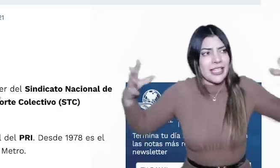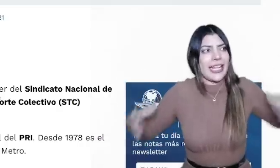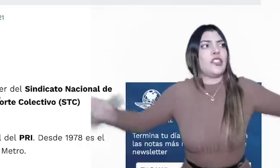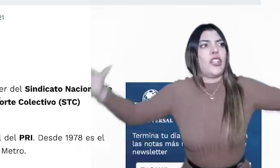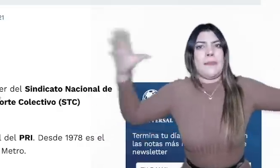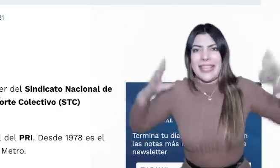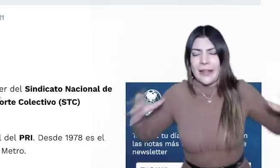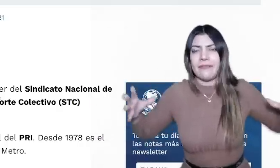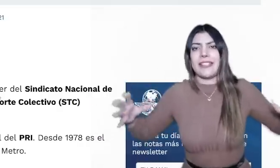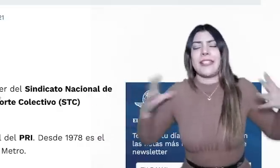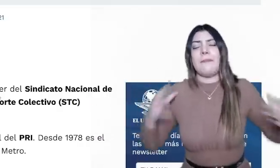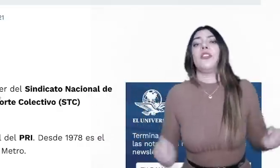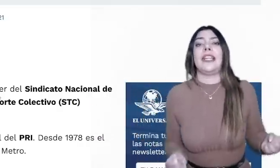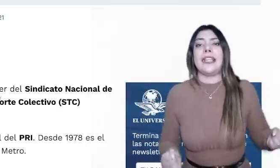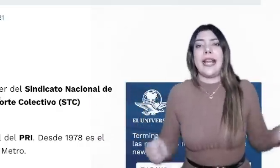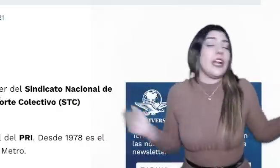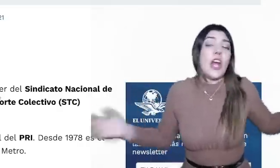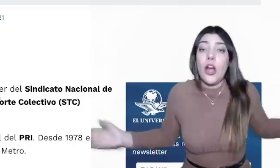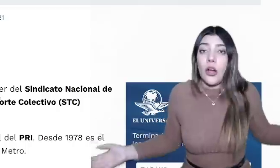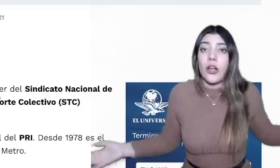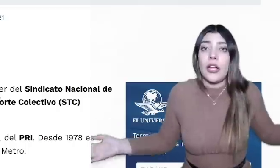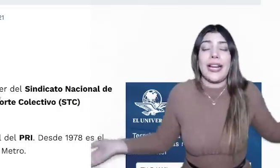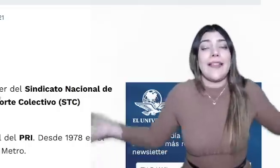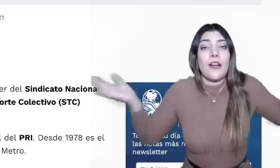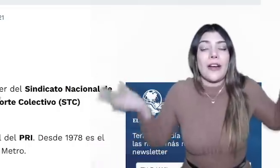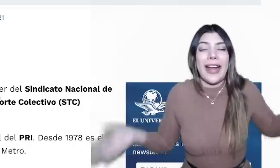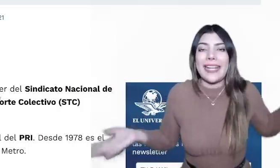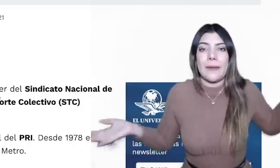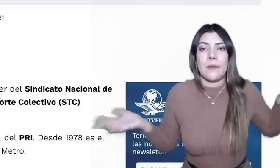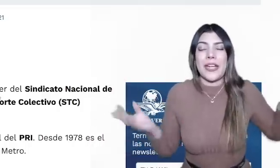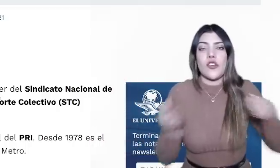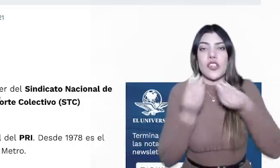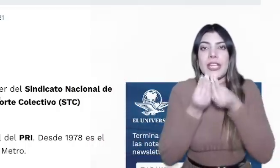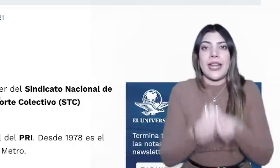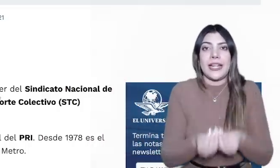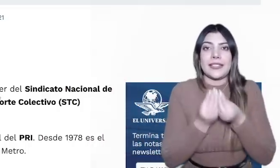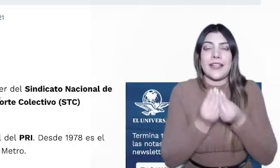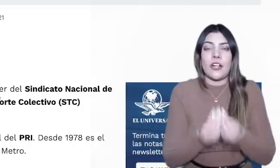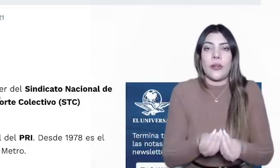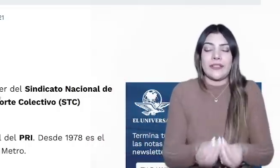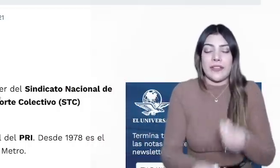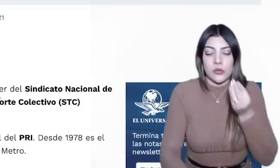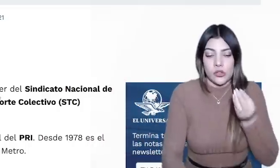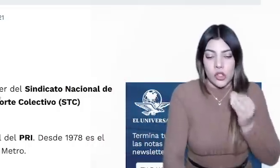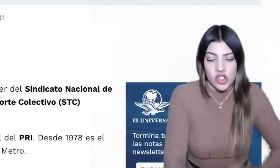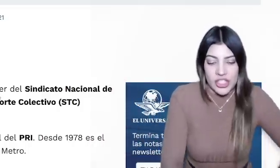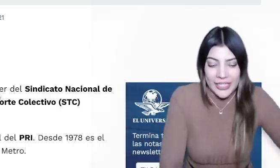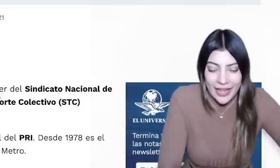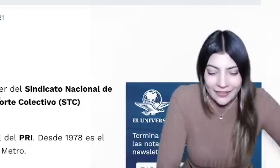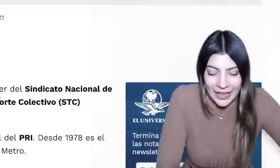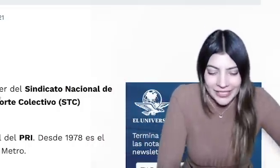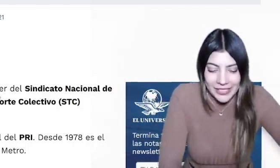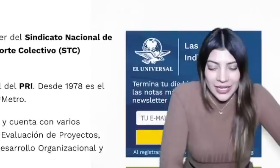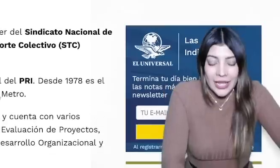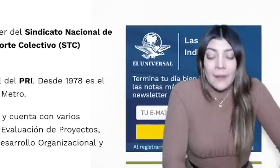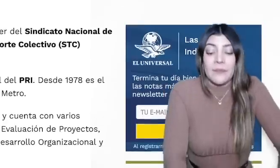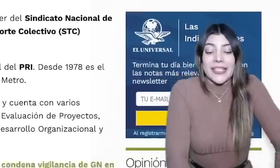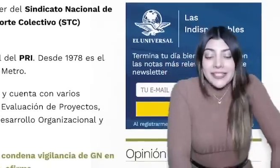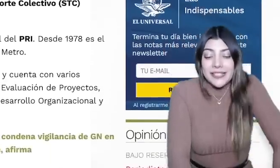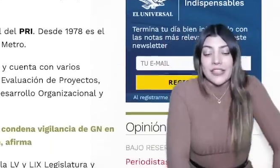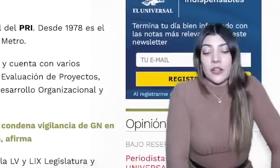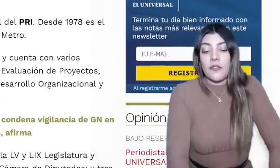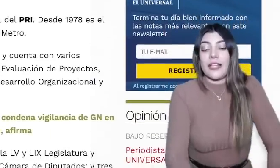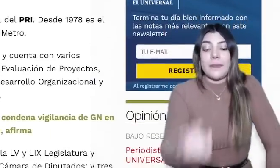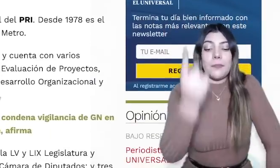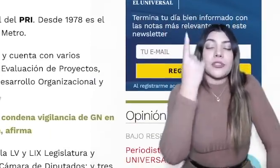mi sindicato, que mi gente esté protegida. ¡No! Le da coraje porque no quiere que se den cuenta de sus cochinadas.